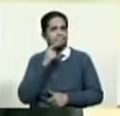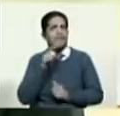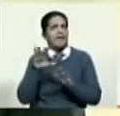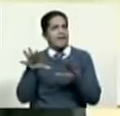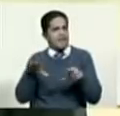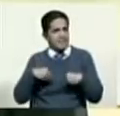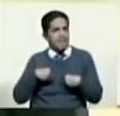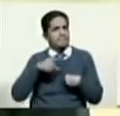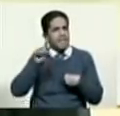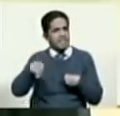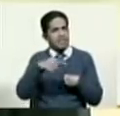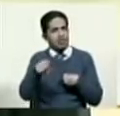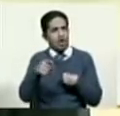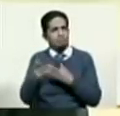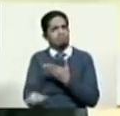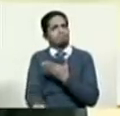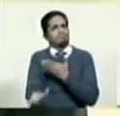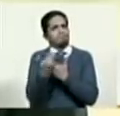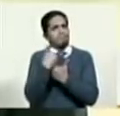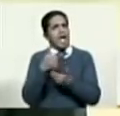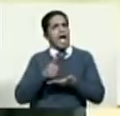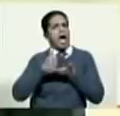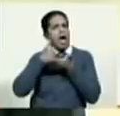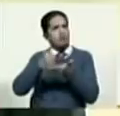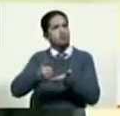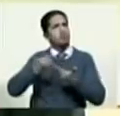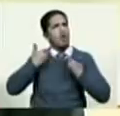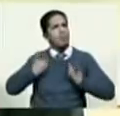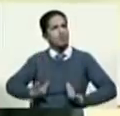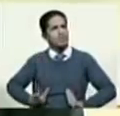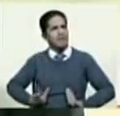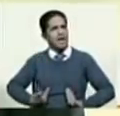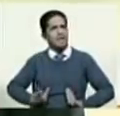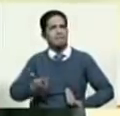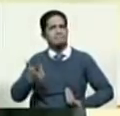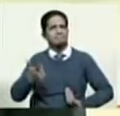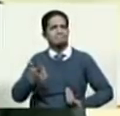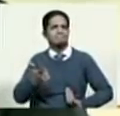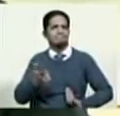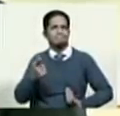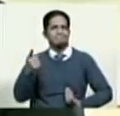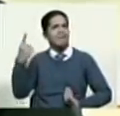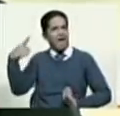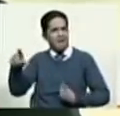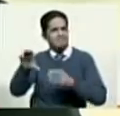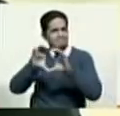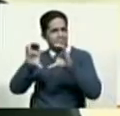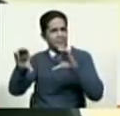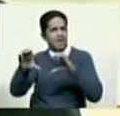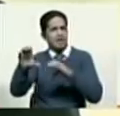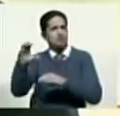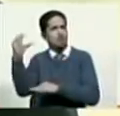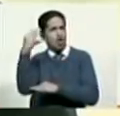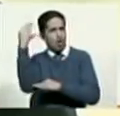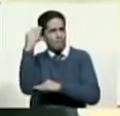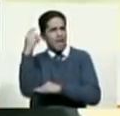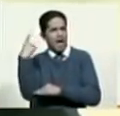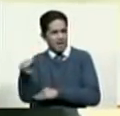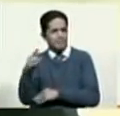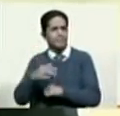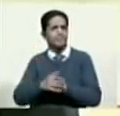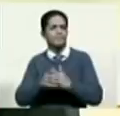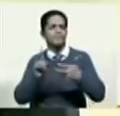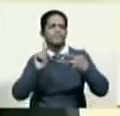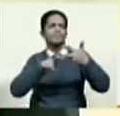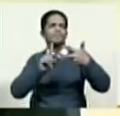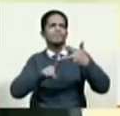tipo de ayuda humanitaria como la que se está copiando ahora en la frontera con Colombia? Y por último también le quería preguntar por el